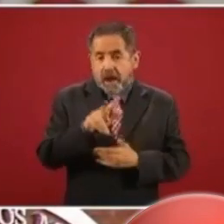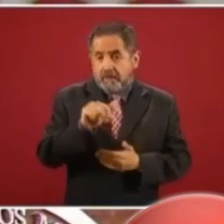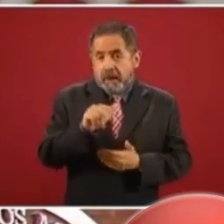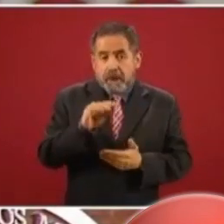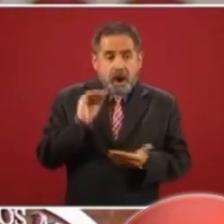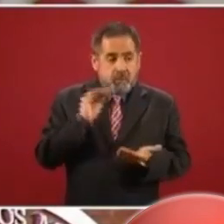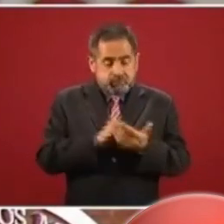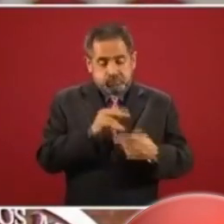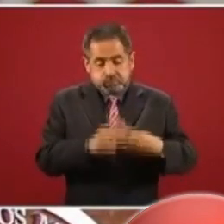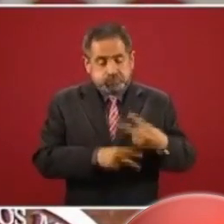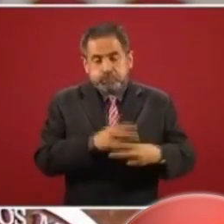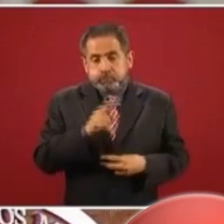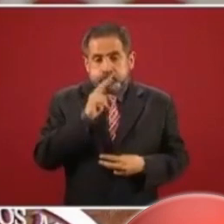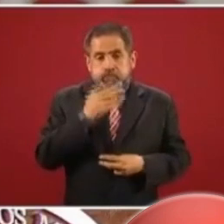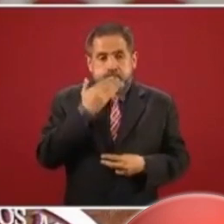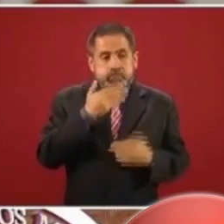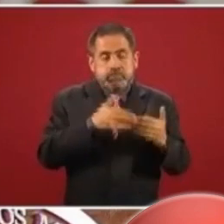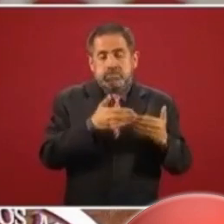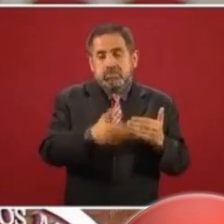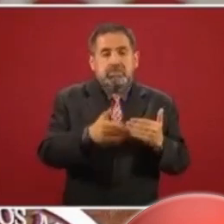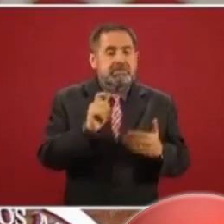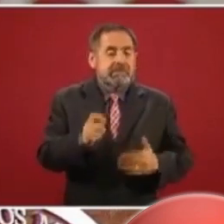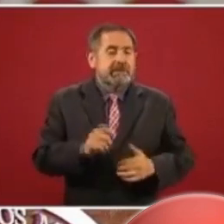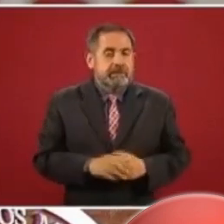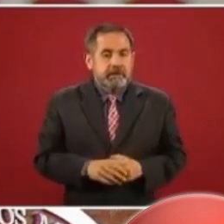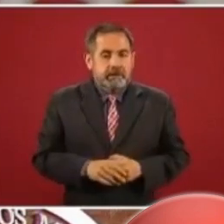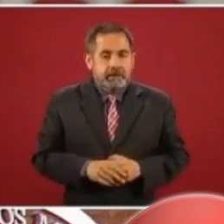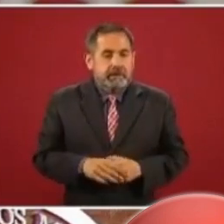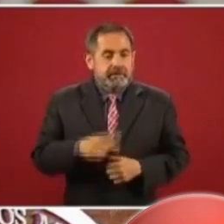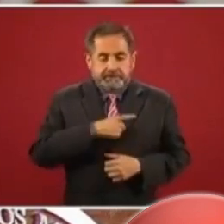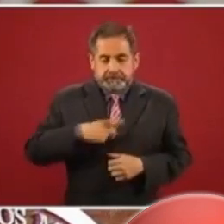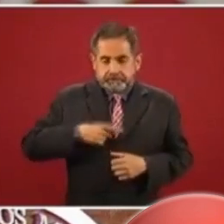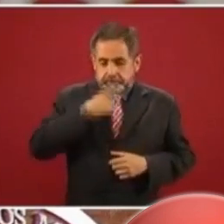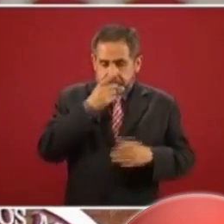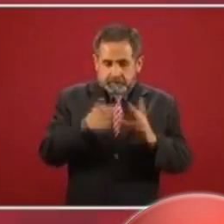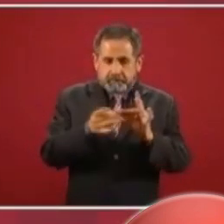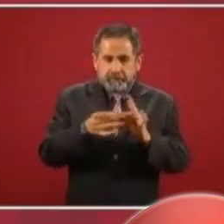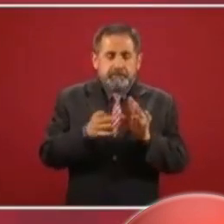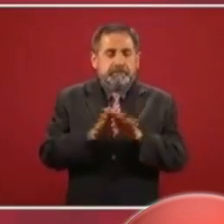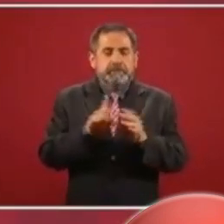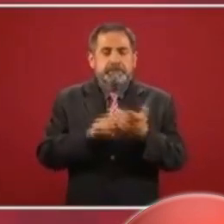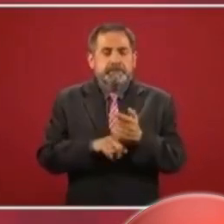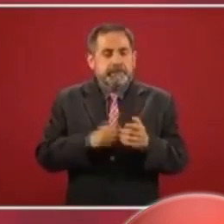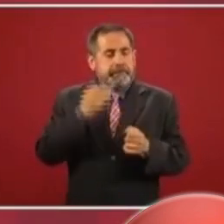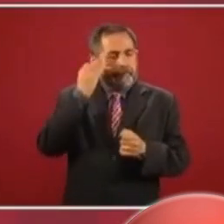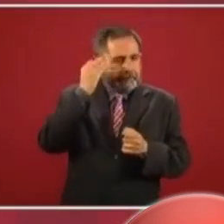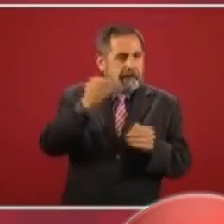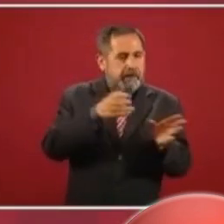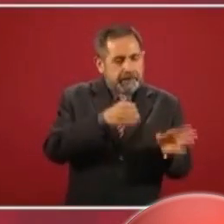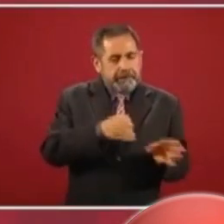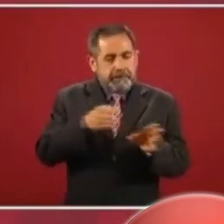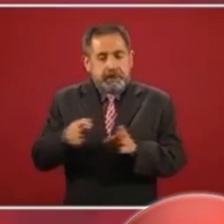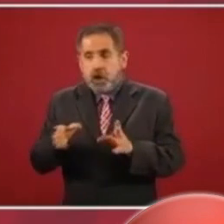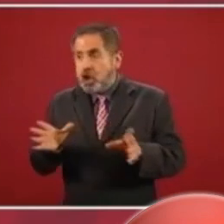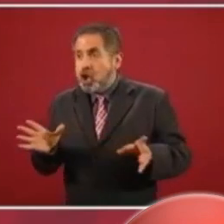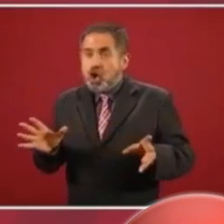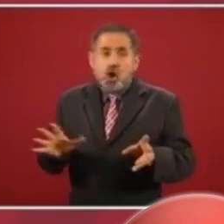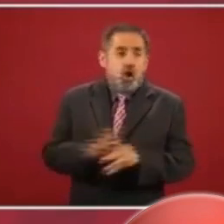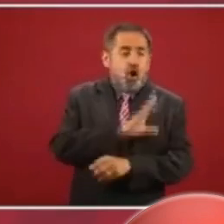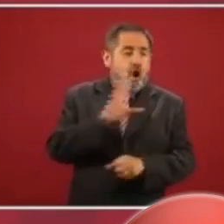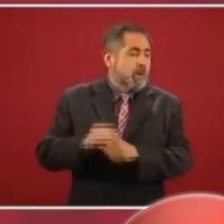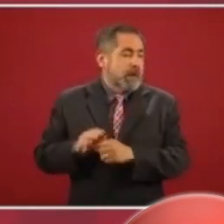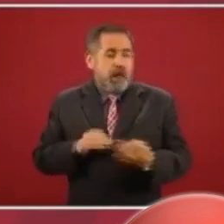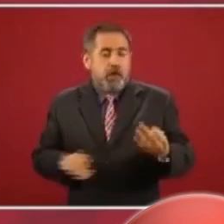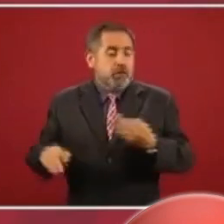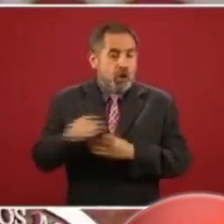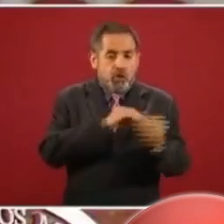digamos, en marcha. Si hay que decirlo, es por etapas, no es en todas las unidades de medicina familiar, ni es